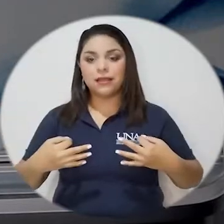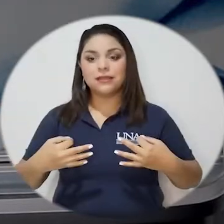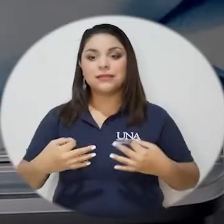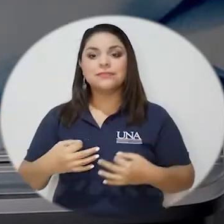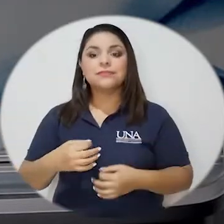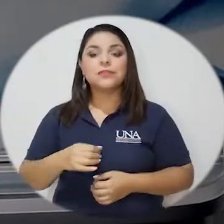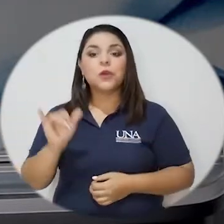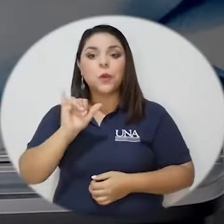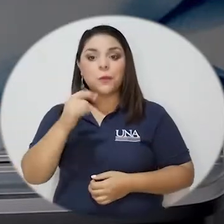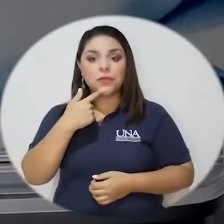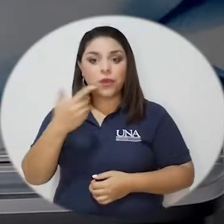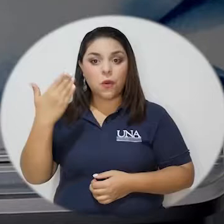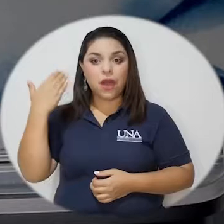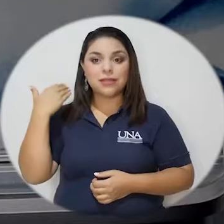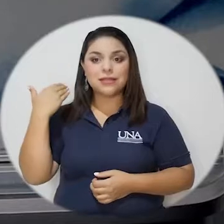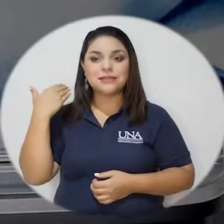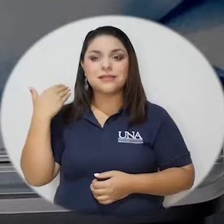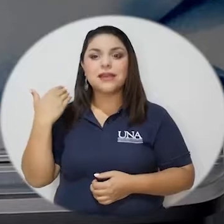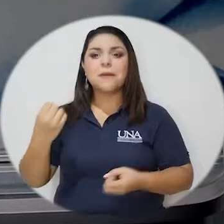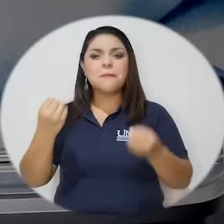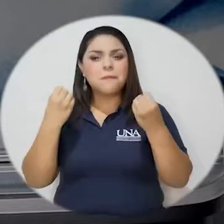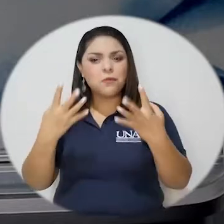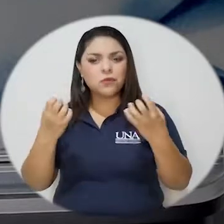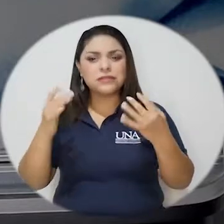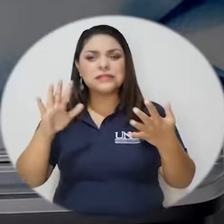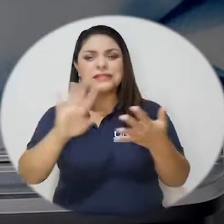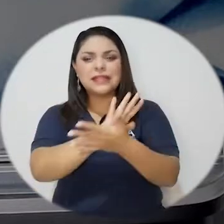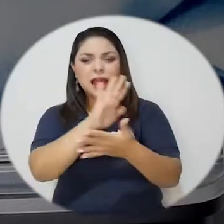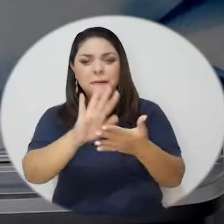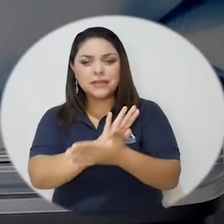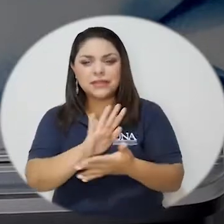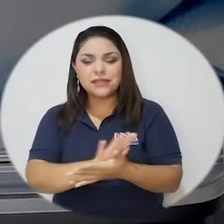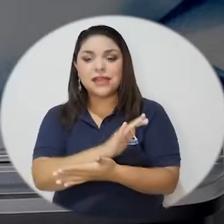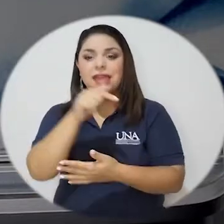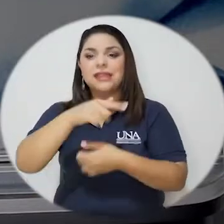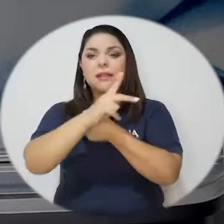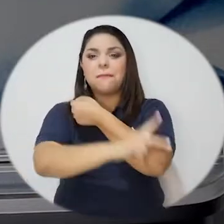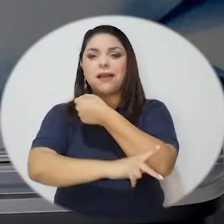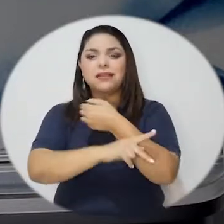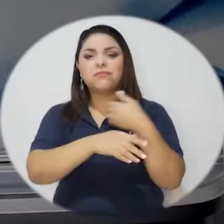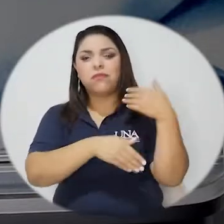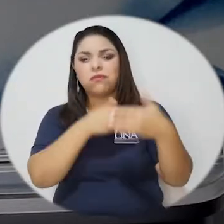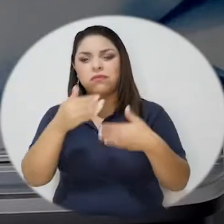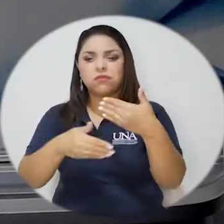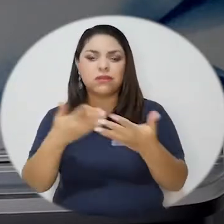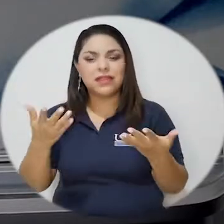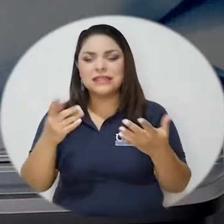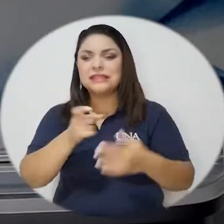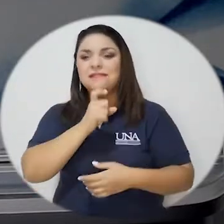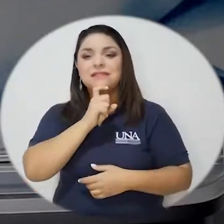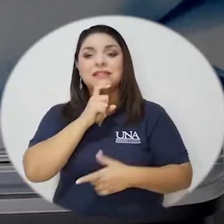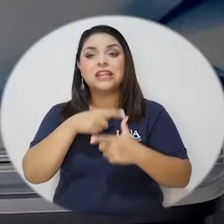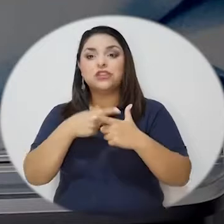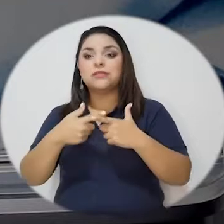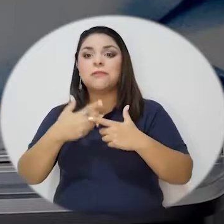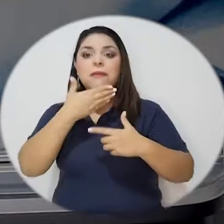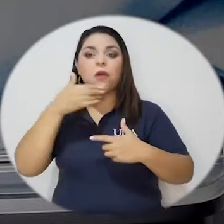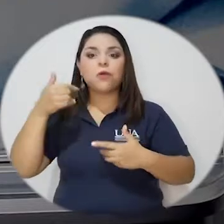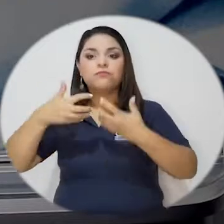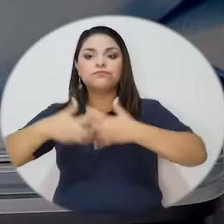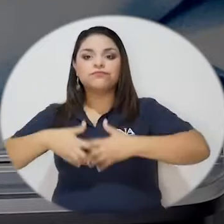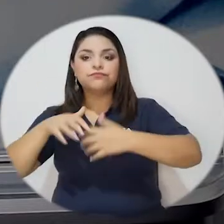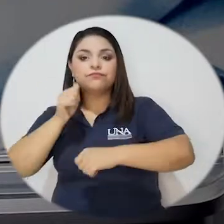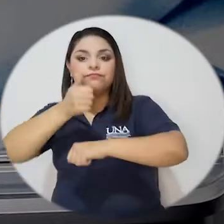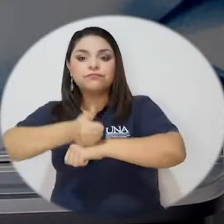dado la tremenda tramitología que tenemos en el país, o sea, trabajan, tienen su microempresa de